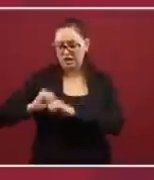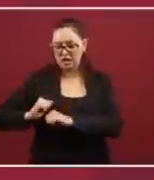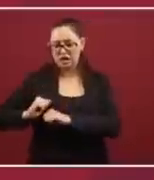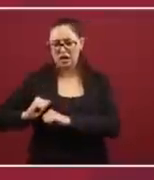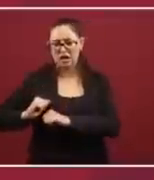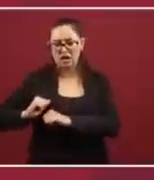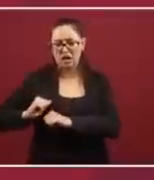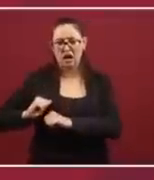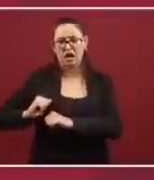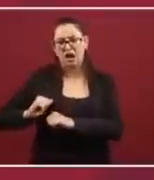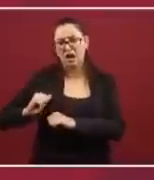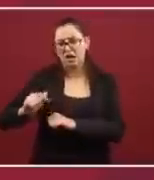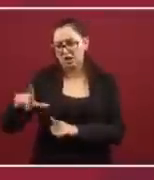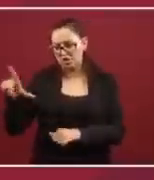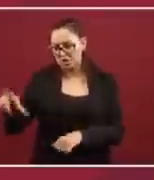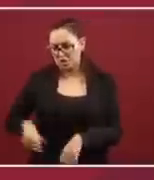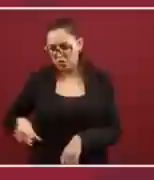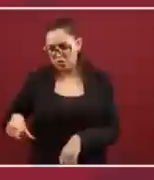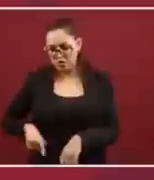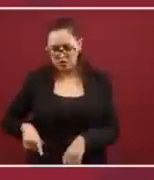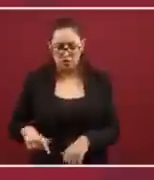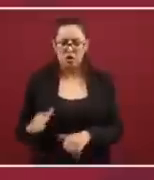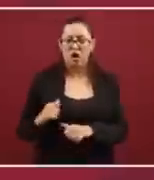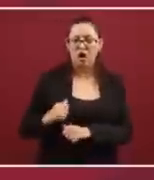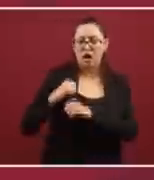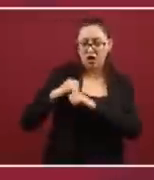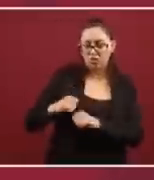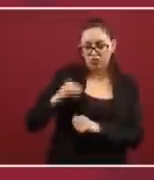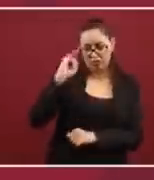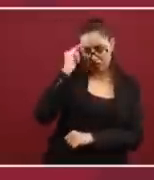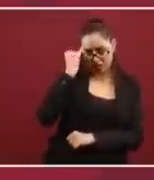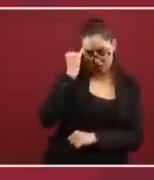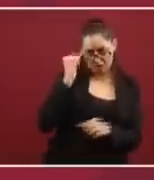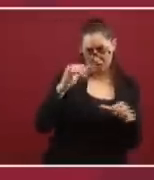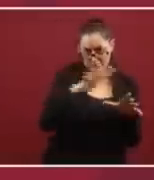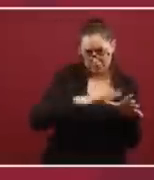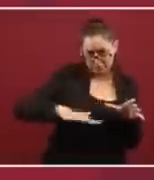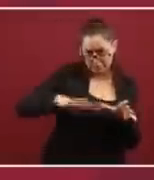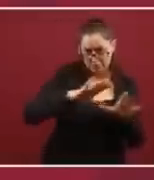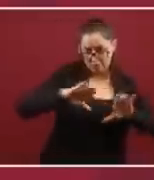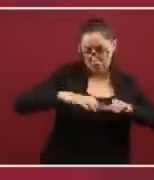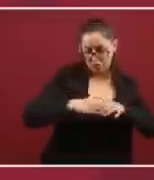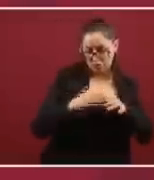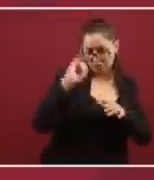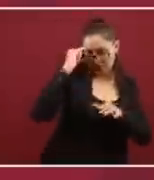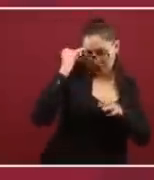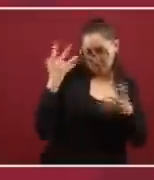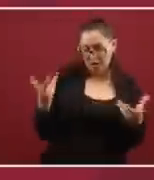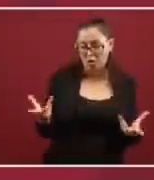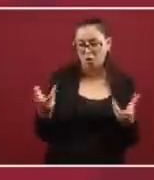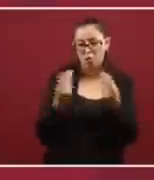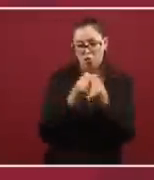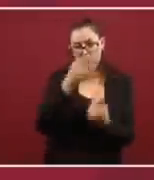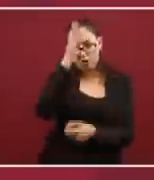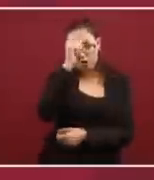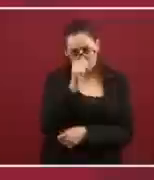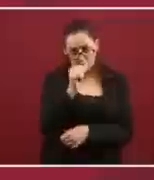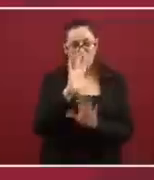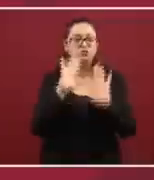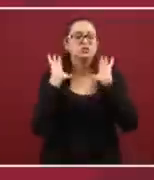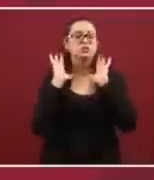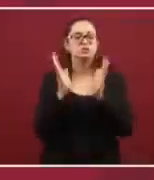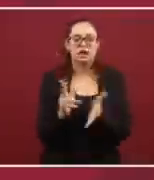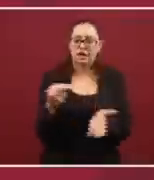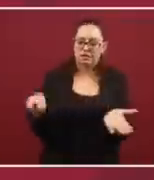autoridades tradicionales de los municipios de aldama y de chenalhó este es un proceso de un conflicto que se ha prolongado